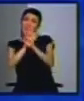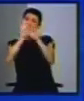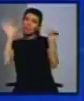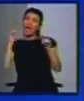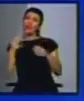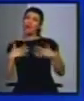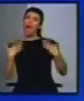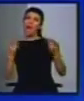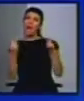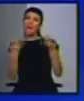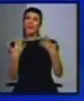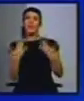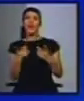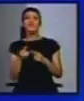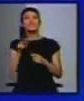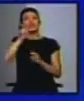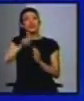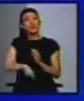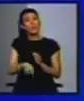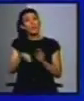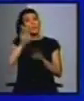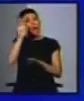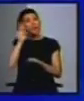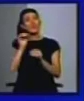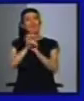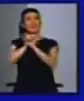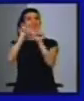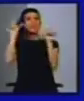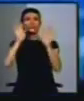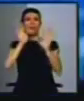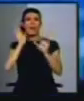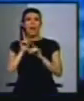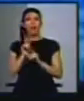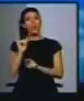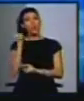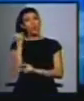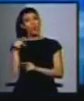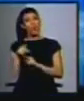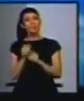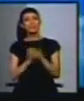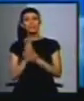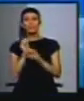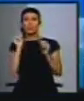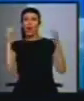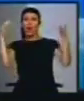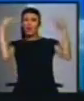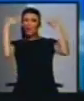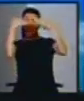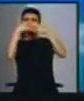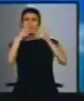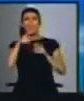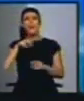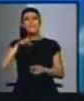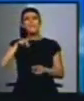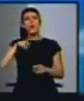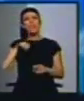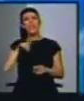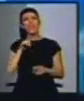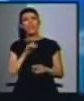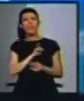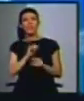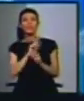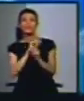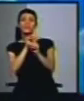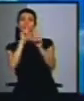ambiente agradable, mientras que la zona sur mayormente despejada. Un jueves que comenzó con nubosidad hacia el poniente, pero que luego